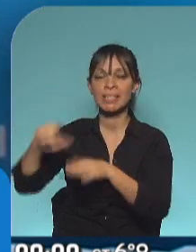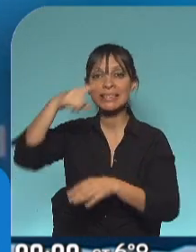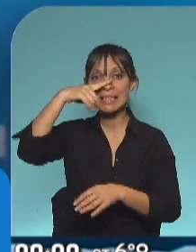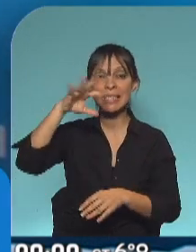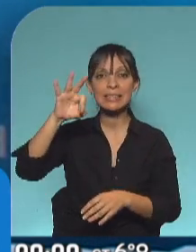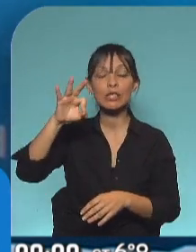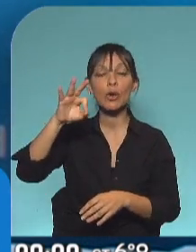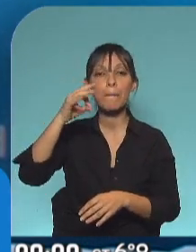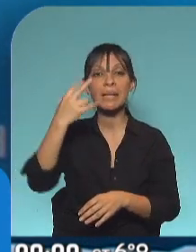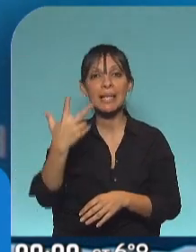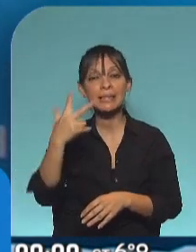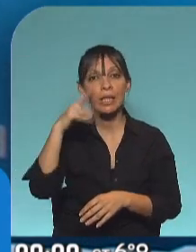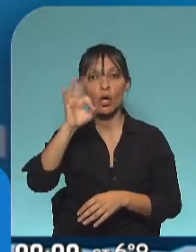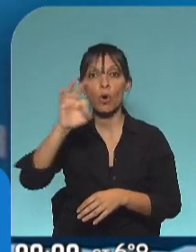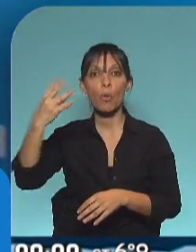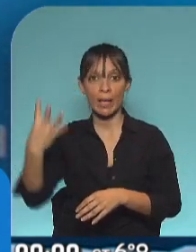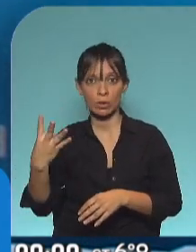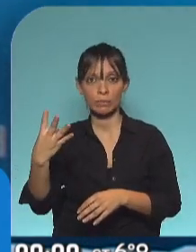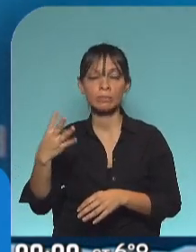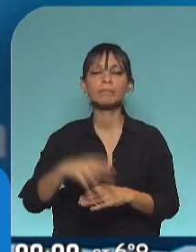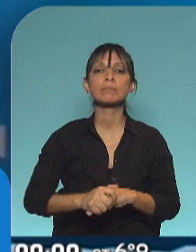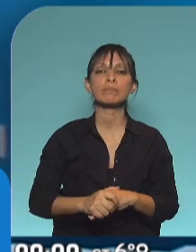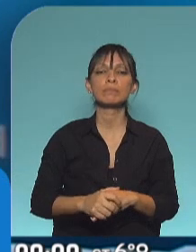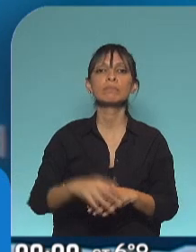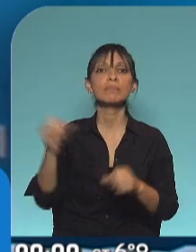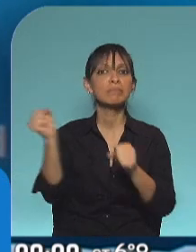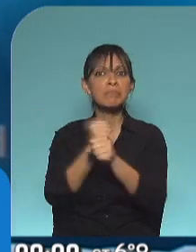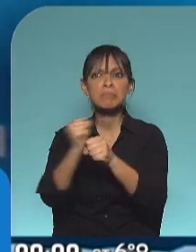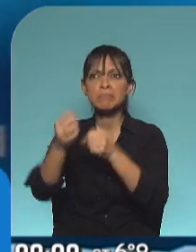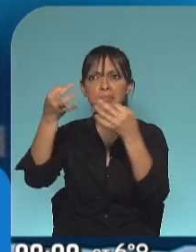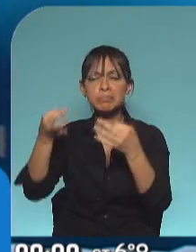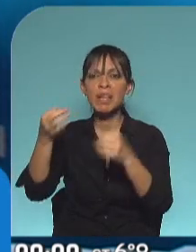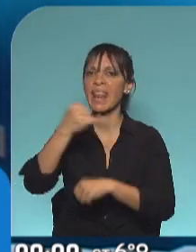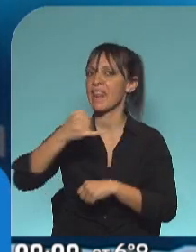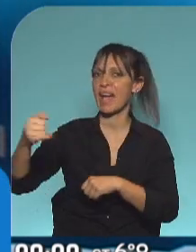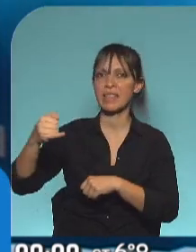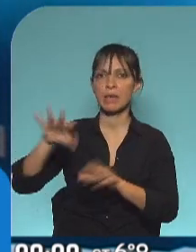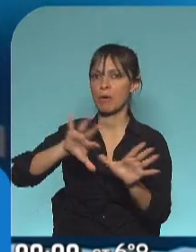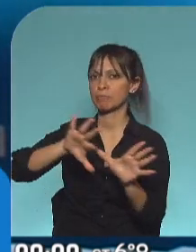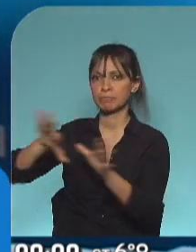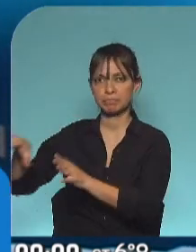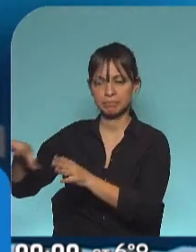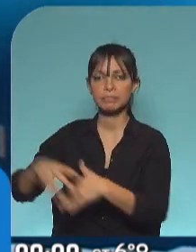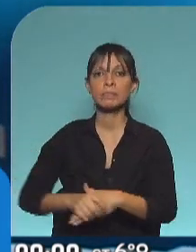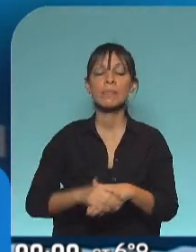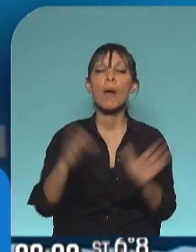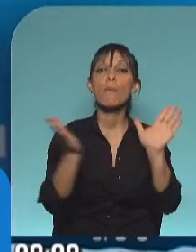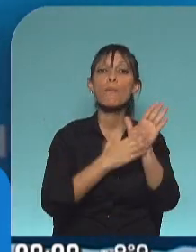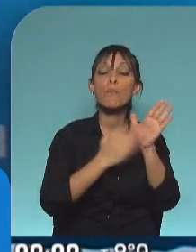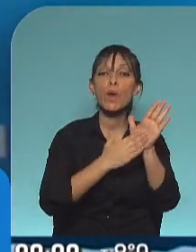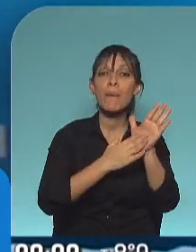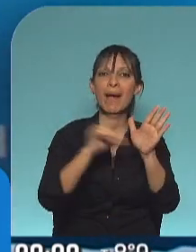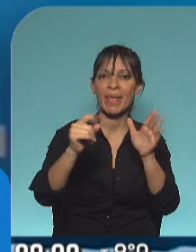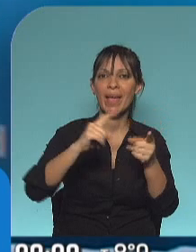703.304. El 99% ha sido descartado con una prueba de laboratorio negativa. Las pruebas de laboratorio en